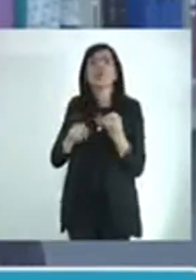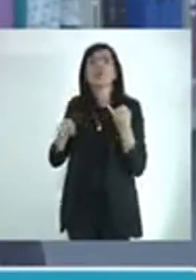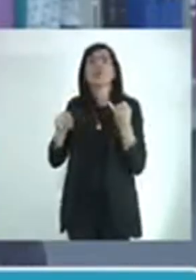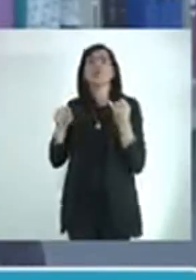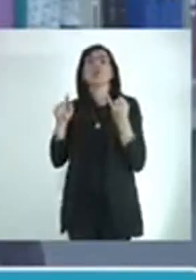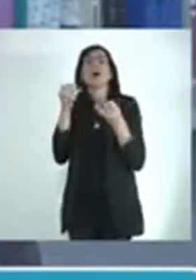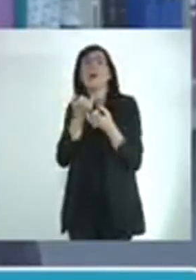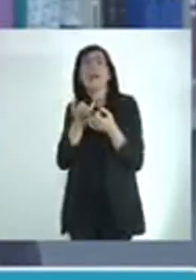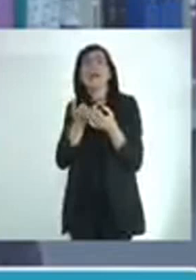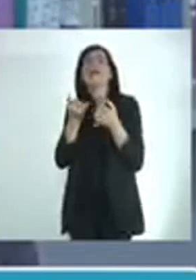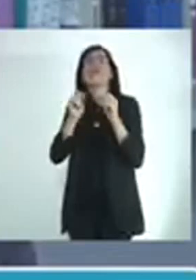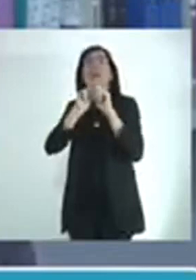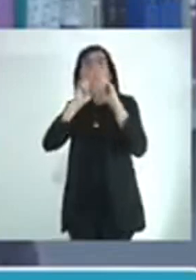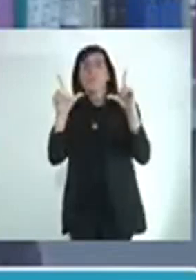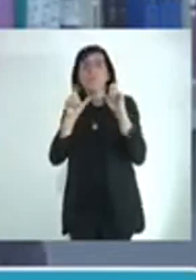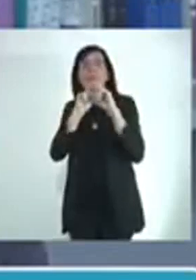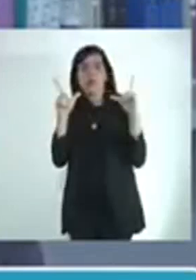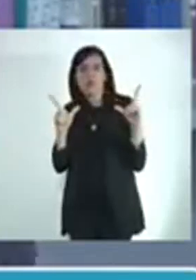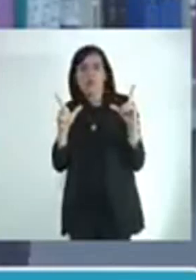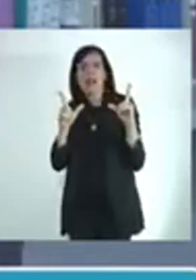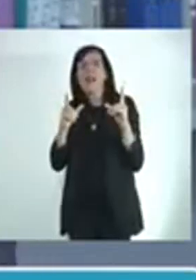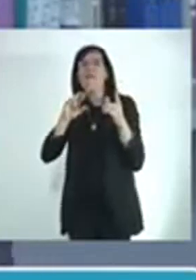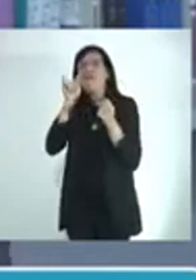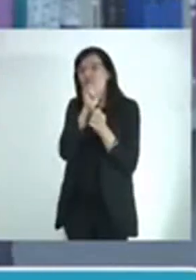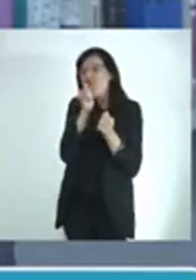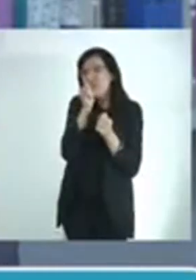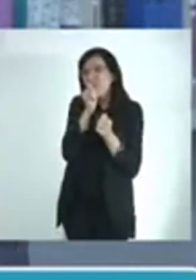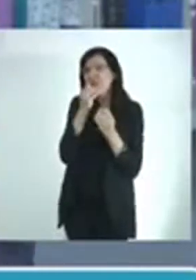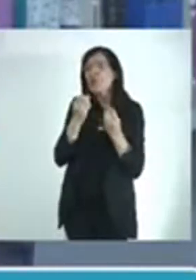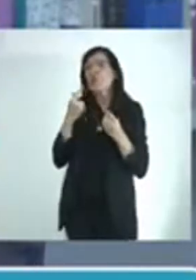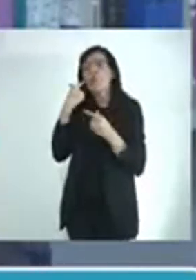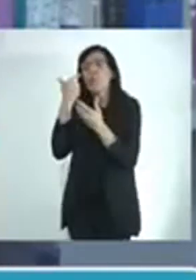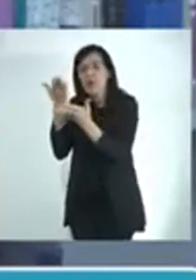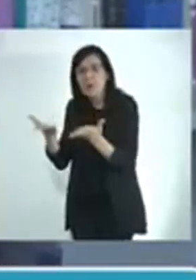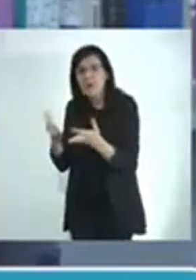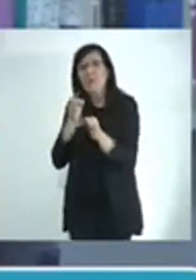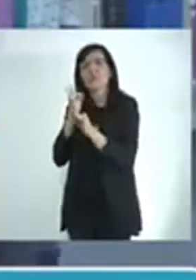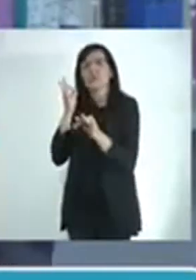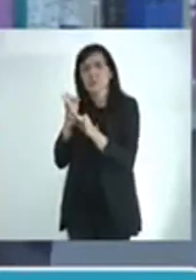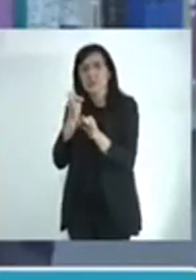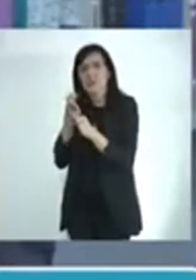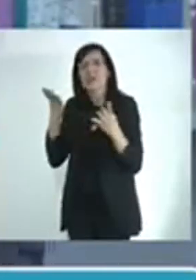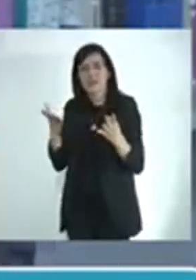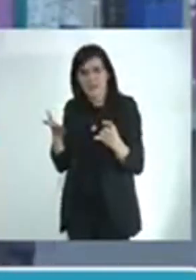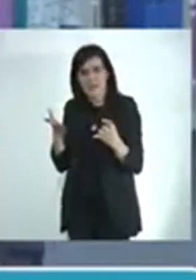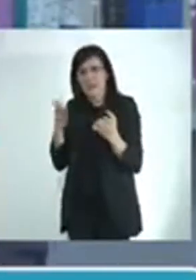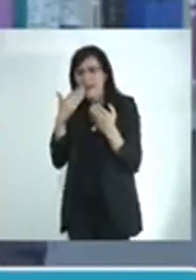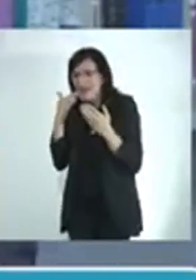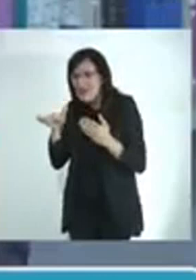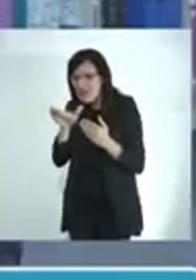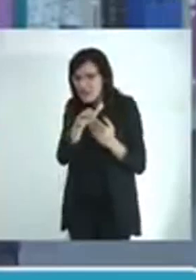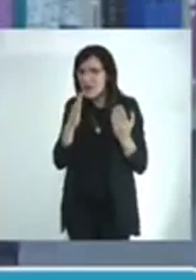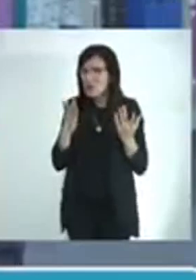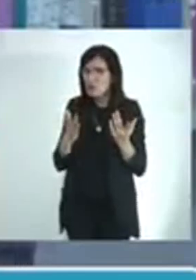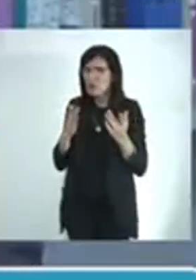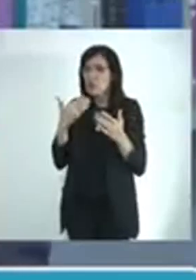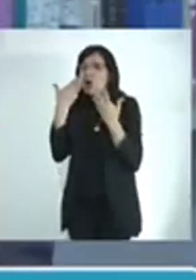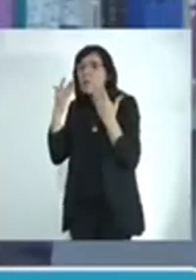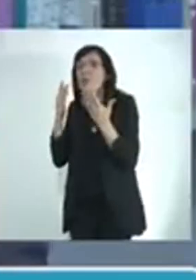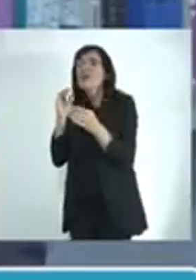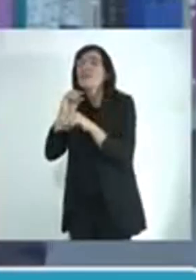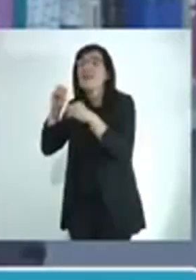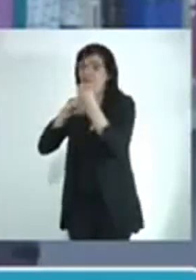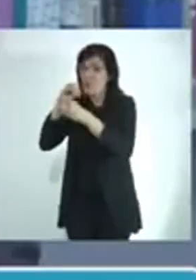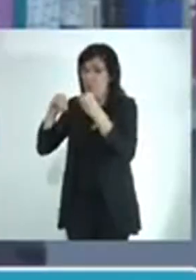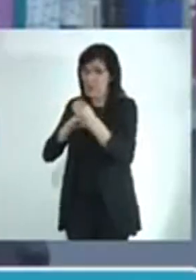hace que nosotros nos avisen y los equipos en el acto empiezan a trabajar y digamos a abordar las distintas problemáticas que